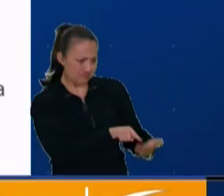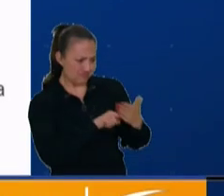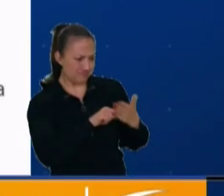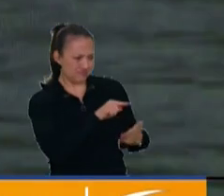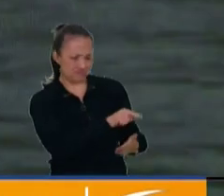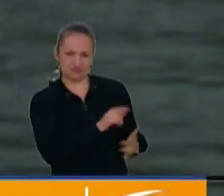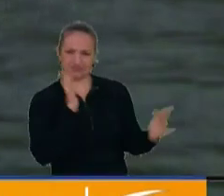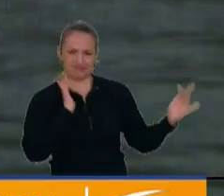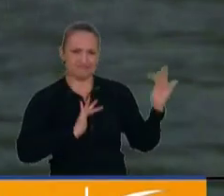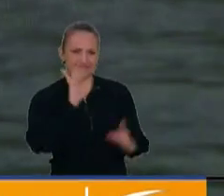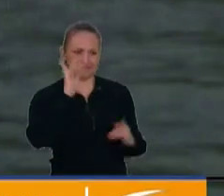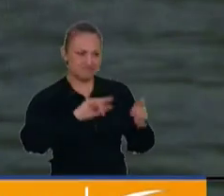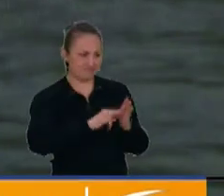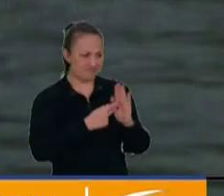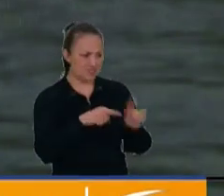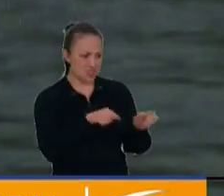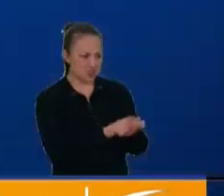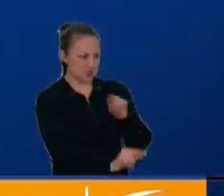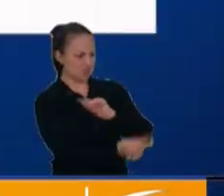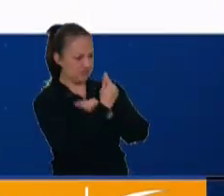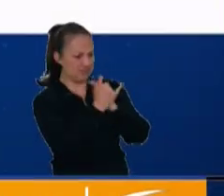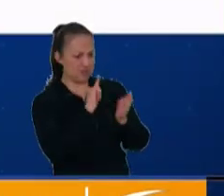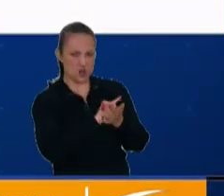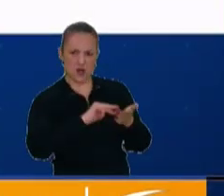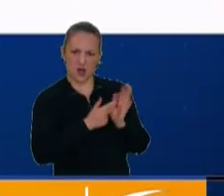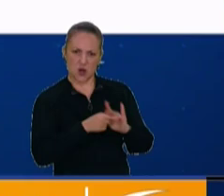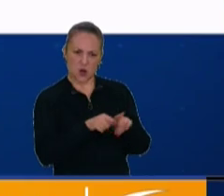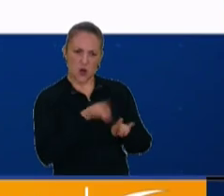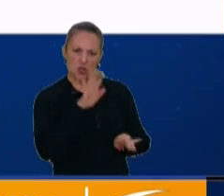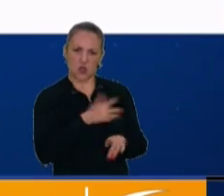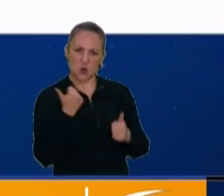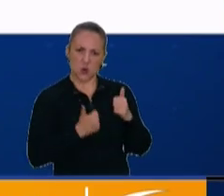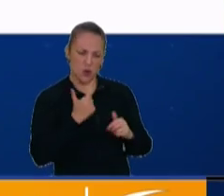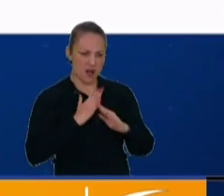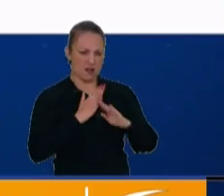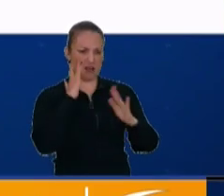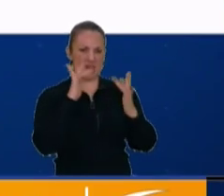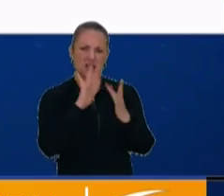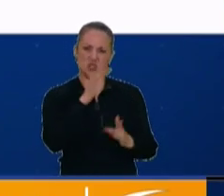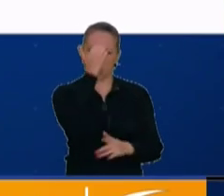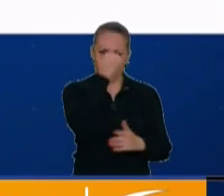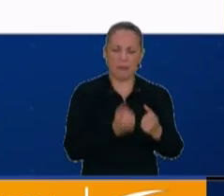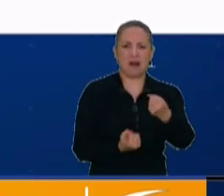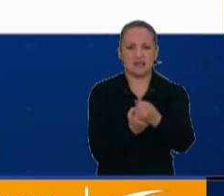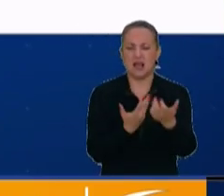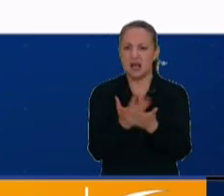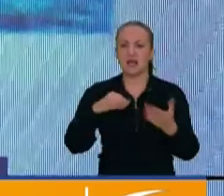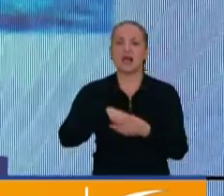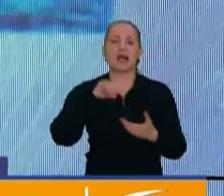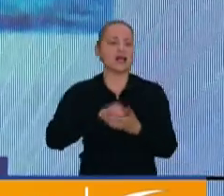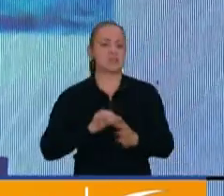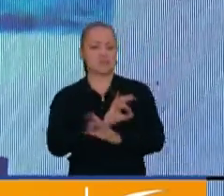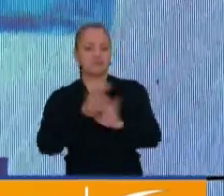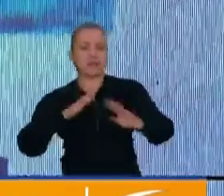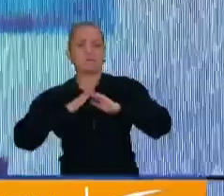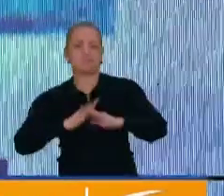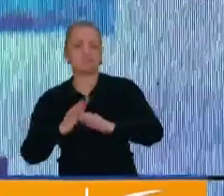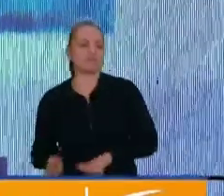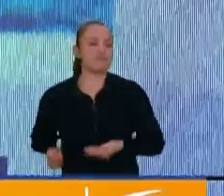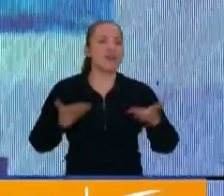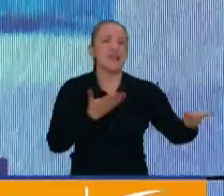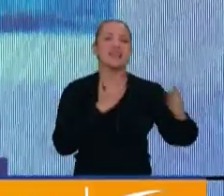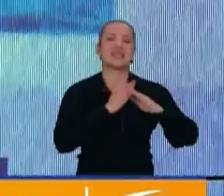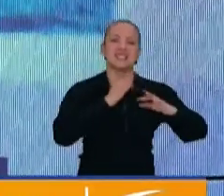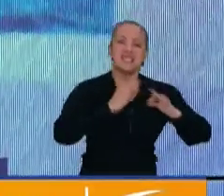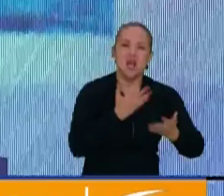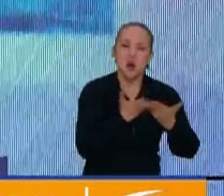y antisemitas. Por eso el gobierno de ese país decidió suspender el envío de material de seguridad a Colombia. Y como respuesta,